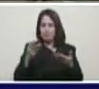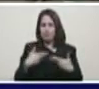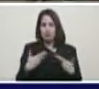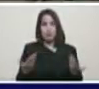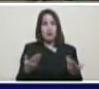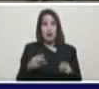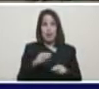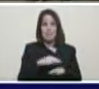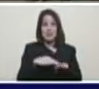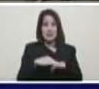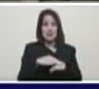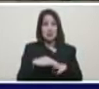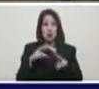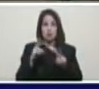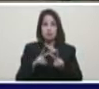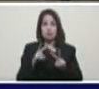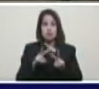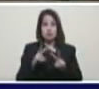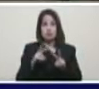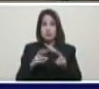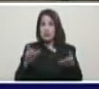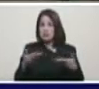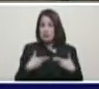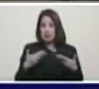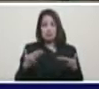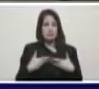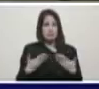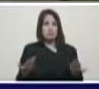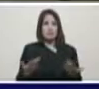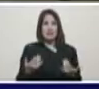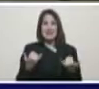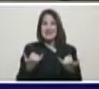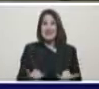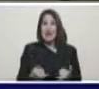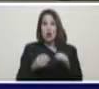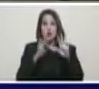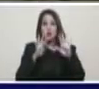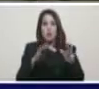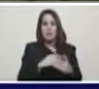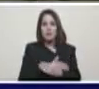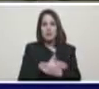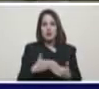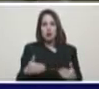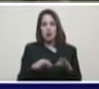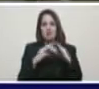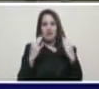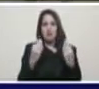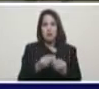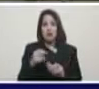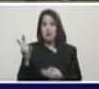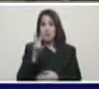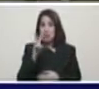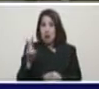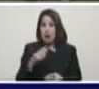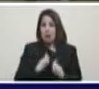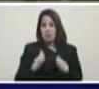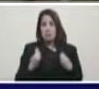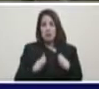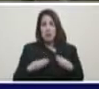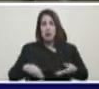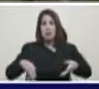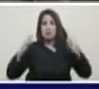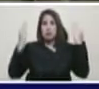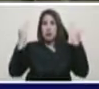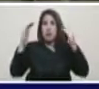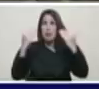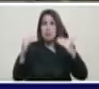misión vivienda Venezuela de que llega llega llega ya 9 millones de venezolanos viven en apartamentos y viviendas de